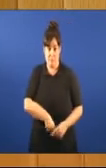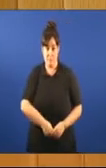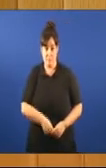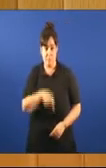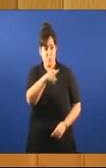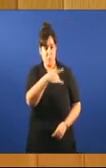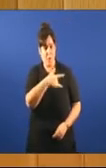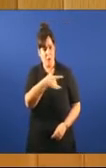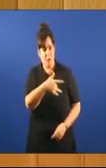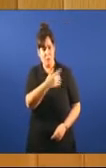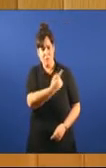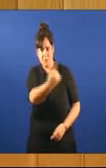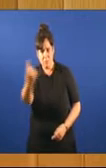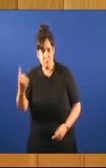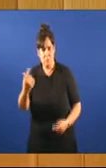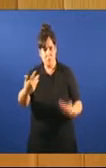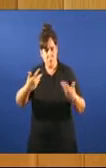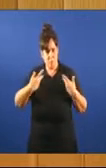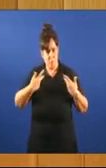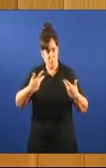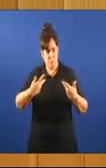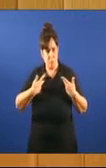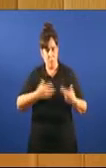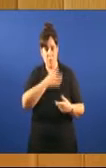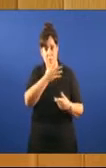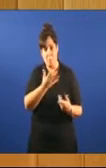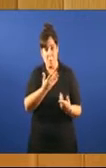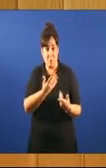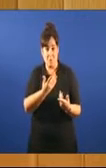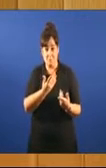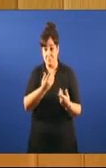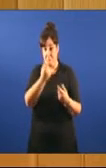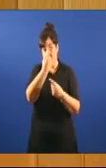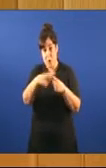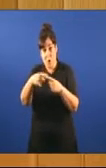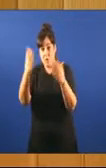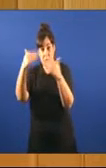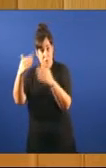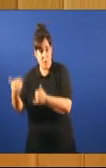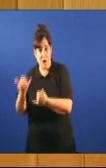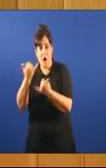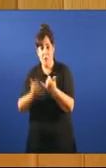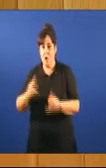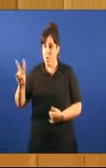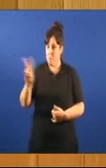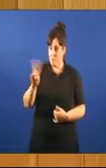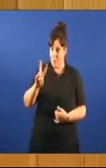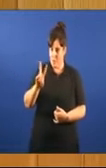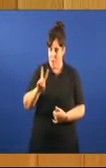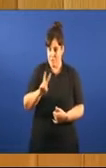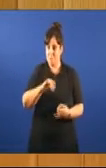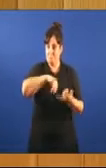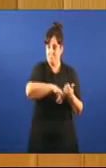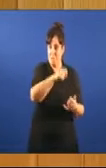corazóns que sofren longas ausencias mortás, viúvas de vivos e mortos